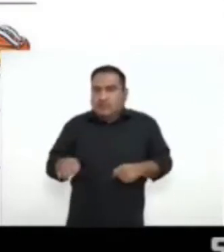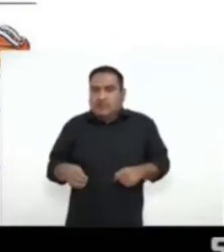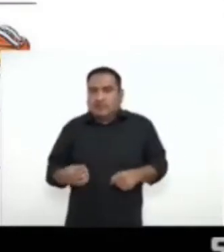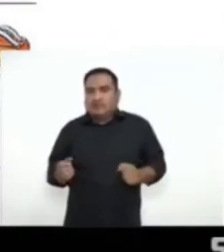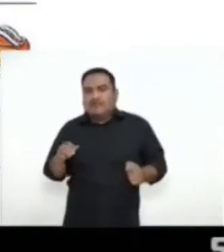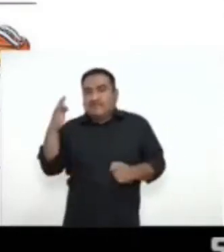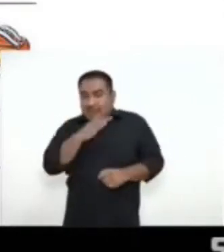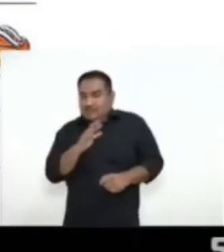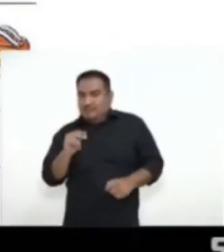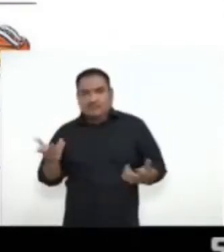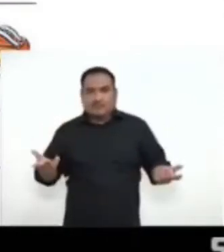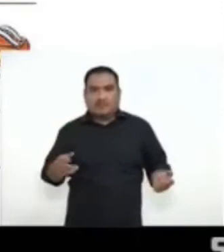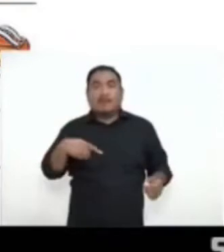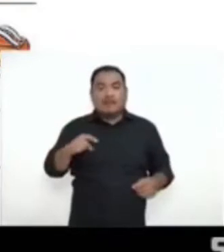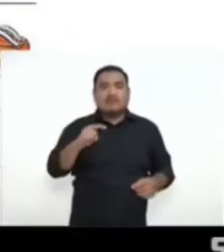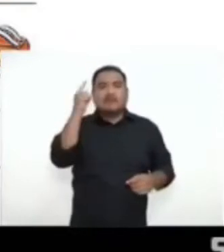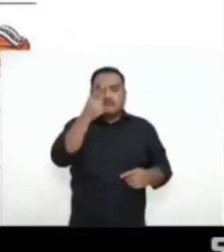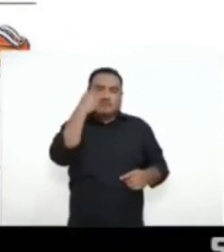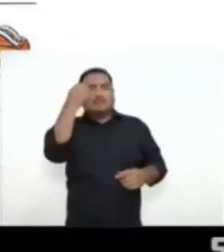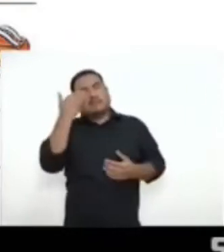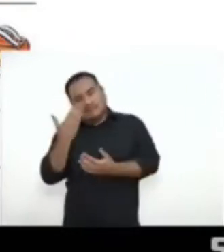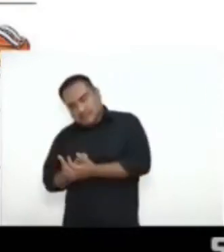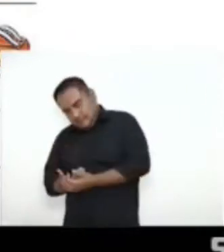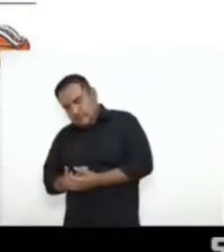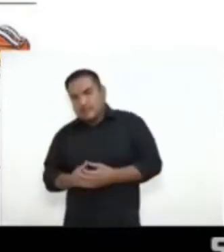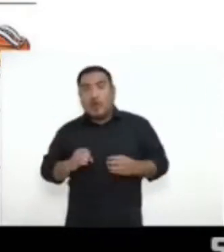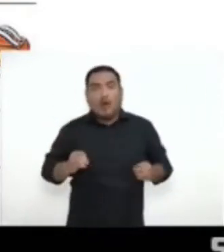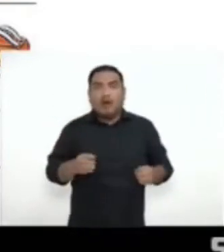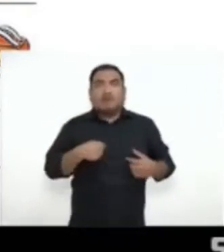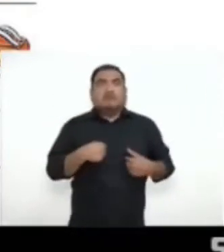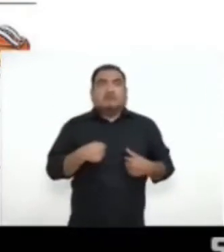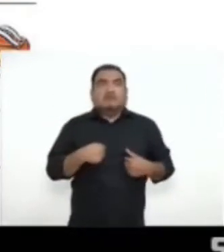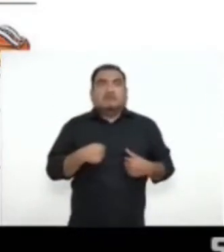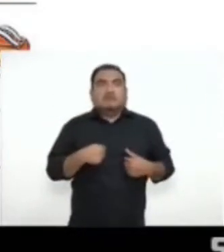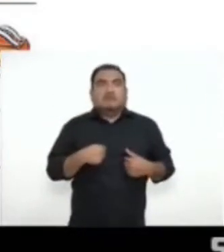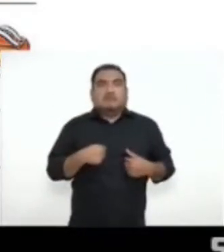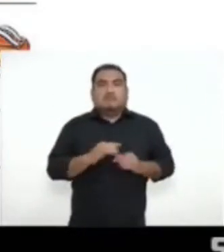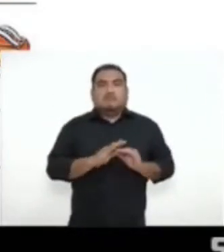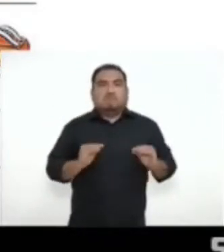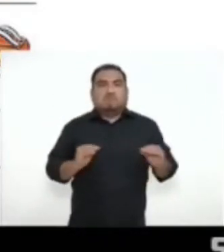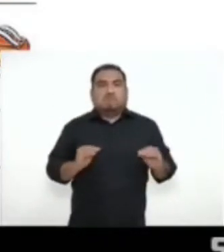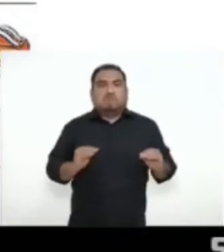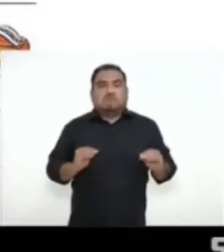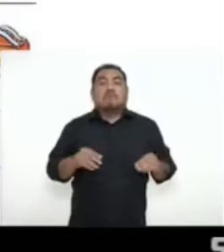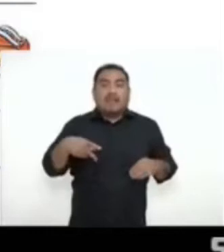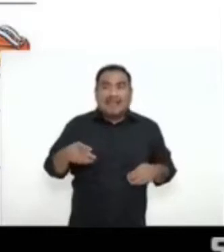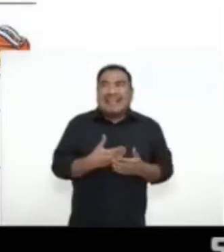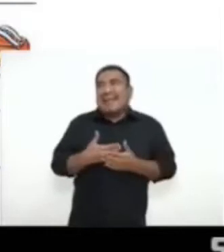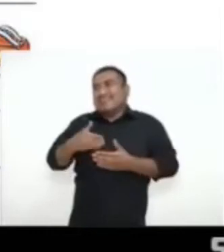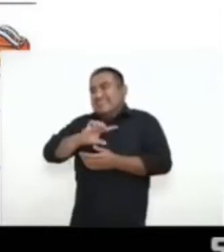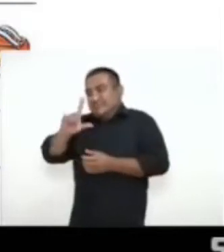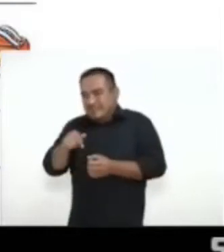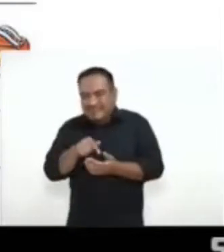desmayamos, perdemos el conocimiento o nos quedamos trabados y decimos, es que le hubiera dicho, es que hubiera hecho, es que yo